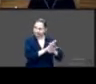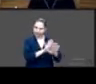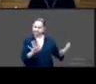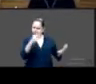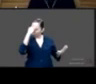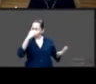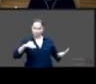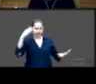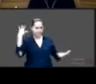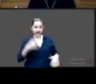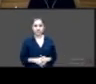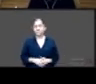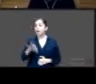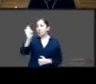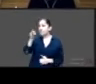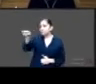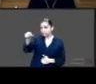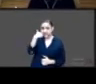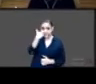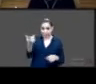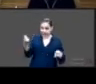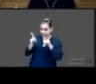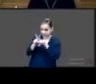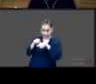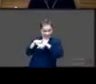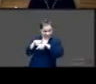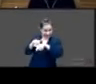Si quieres que se quede contigo, tienes que tener un hijo con él.